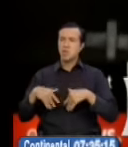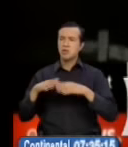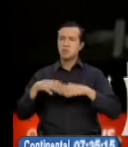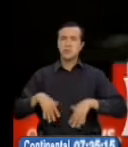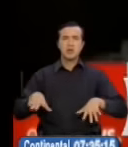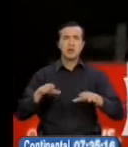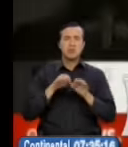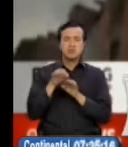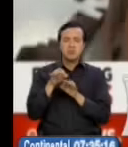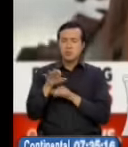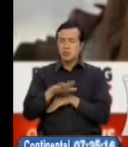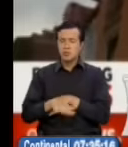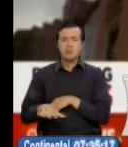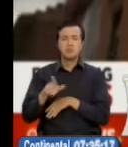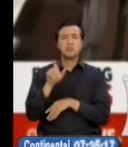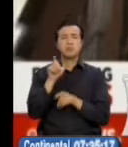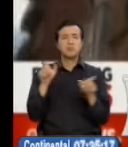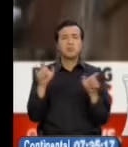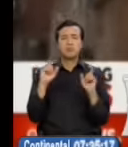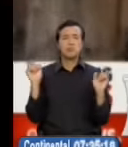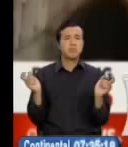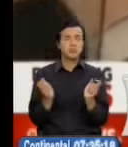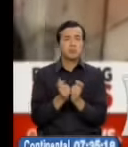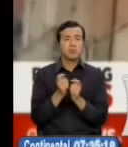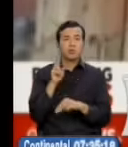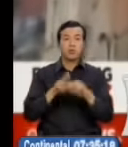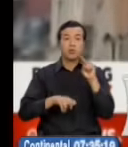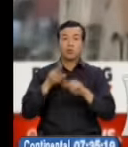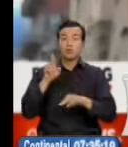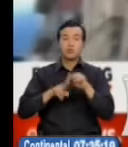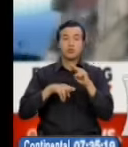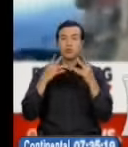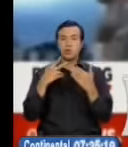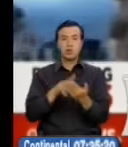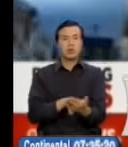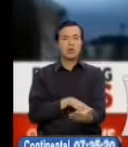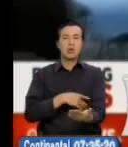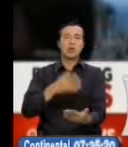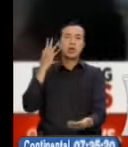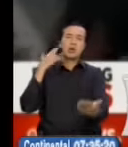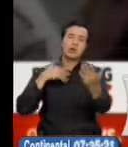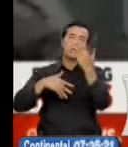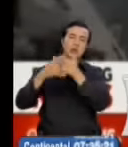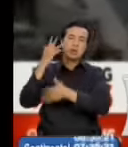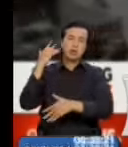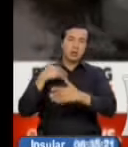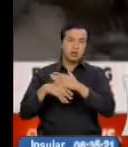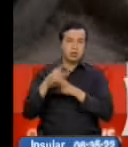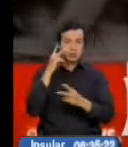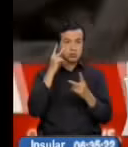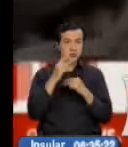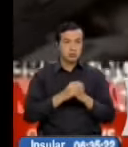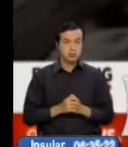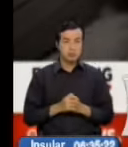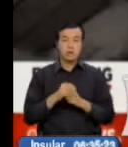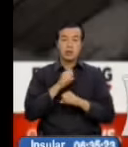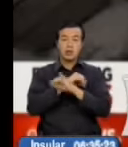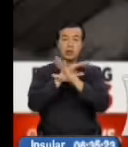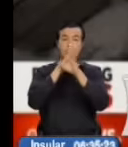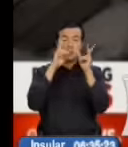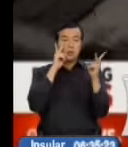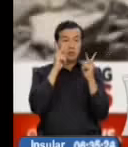Pueblos pequeñitos con pocos habitantes, pero con construcciones bastante tradicionales y antiguas, como estamos viendo en este momento. Ya en horas de la mañana,